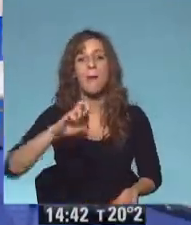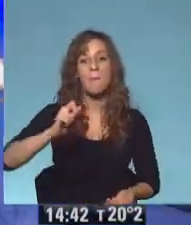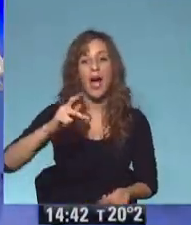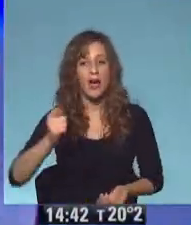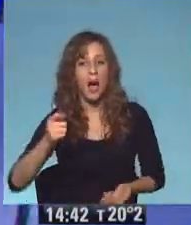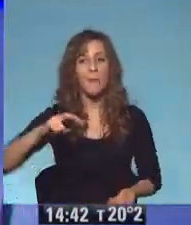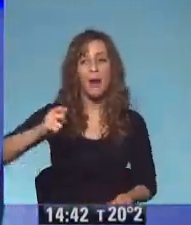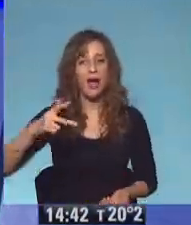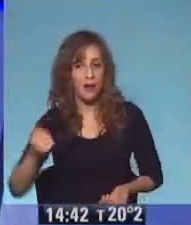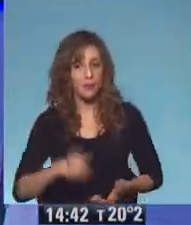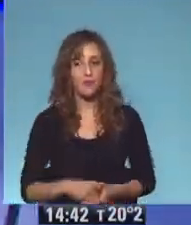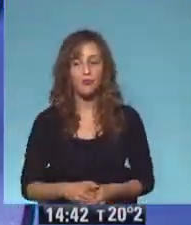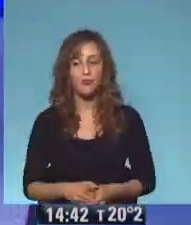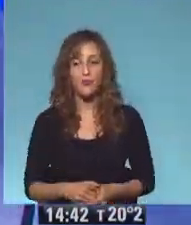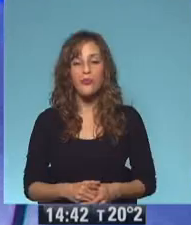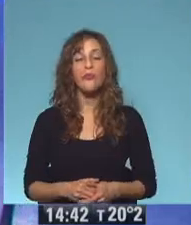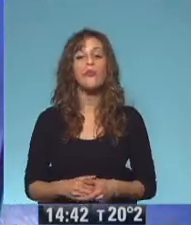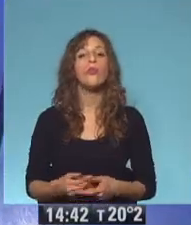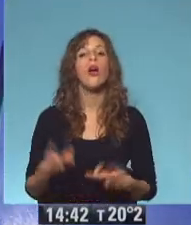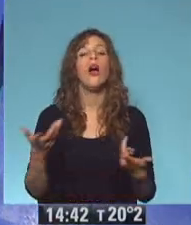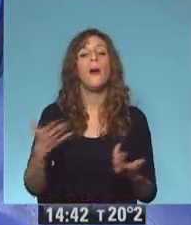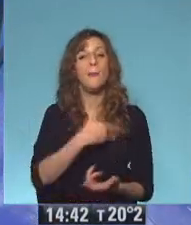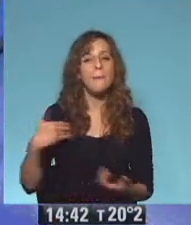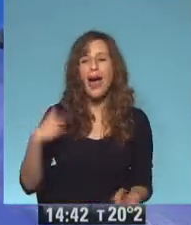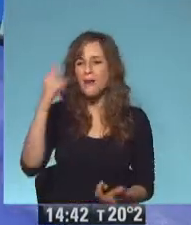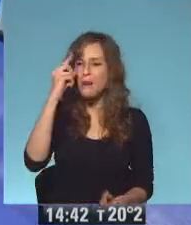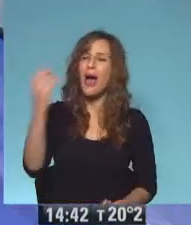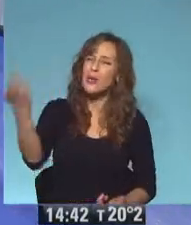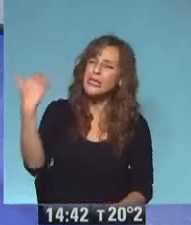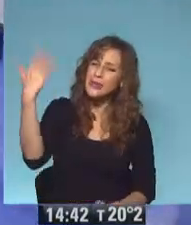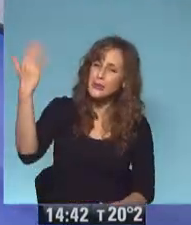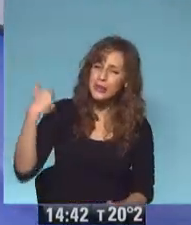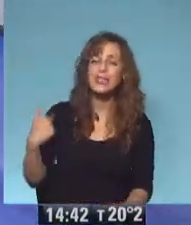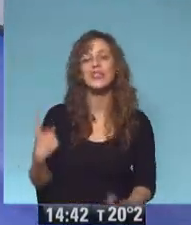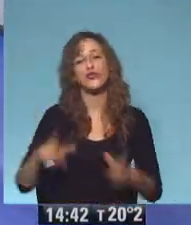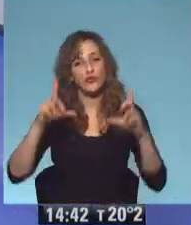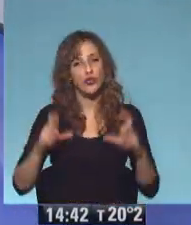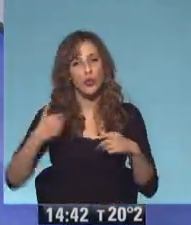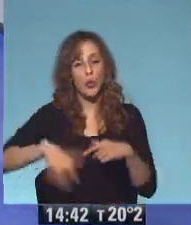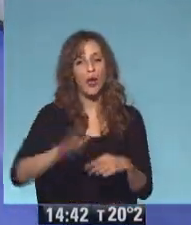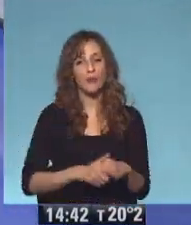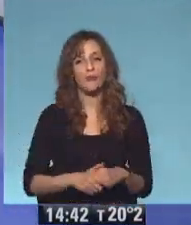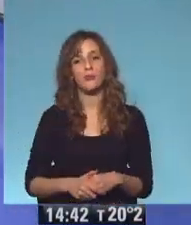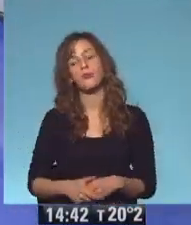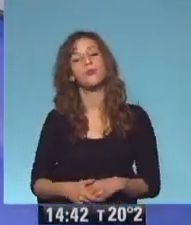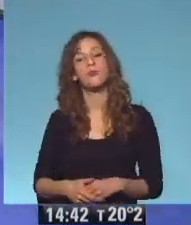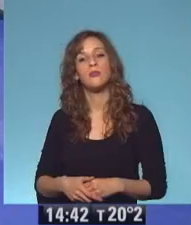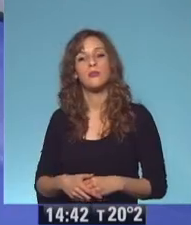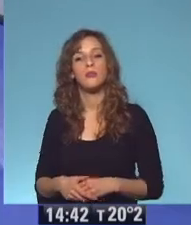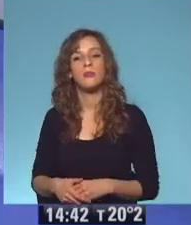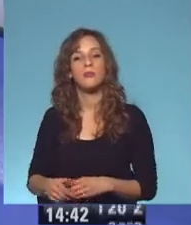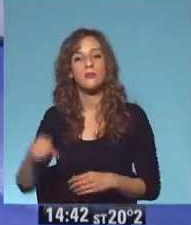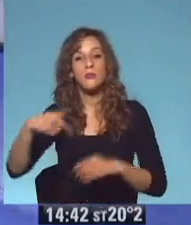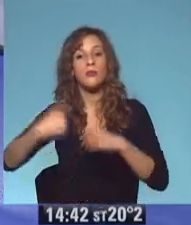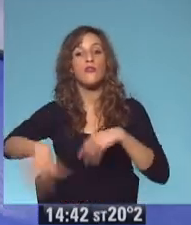Vaya. ¡Mamá, papá! ¡Vamos a sacarnos una foto! ¡Dale! ¡Estás todo el tiempo con el celu! ¡Ahí, sacame una foto! ¿Qué te cuesta? ¡Armemos ¡Vamos, nos preparamos nosotros para la foto! ¡Listo! Ahí